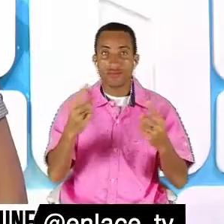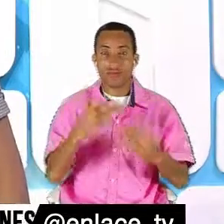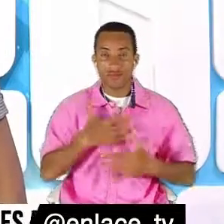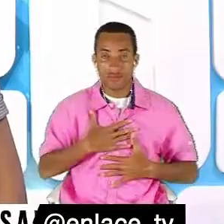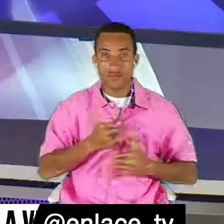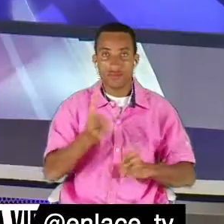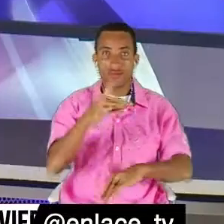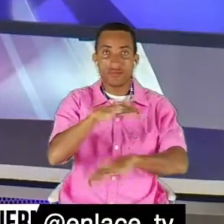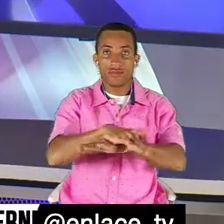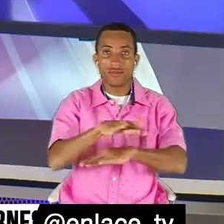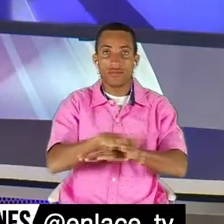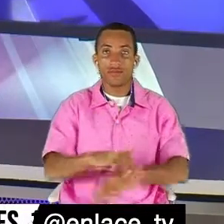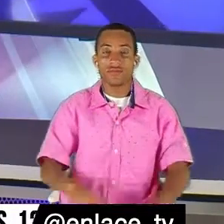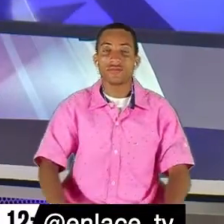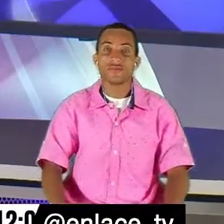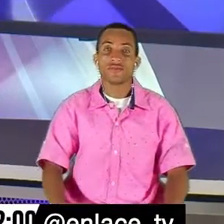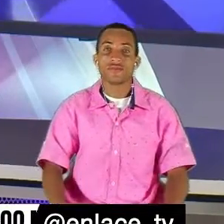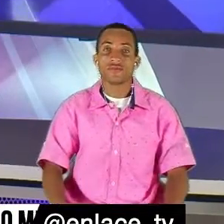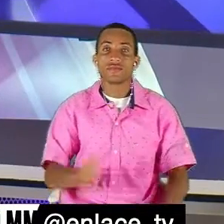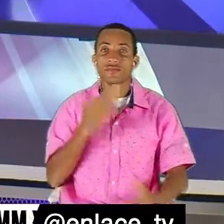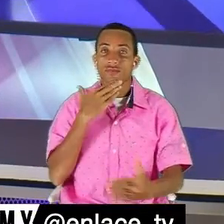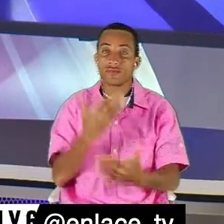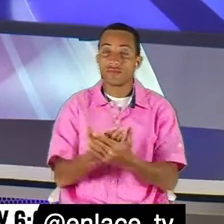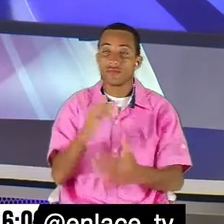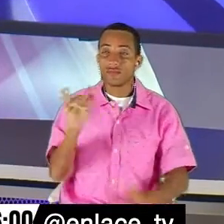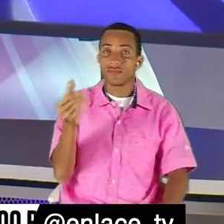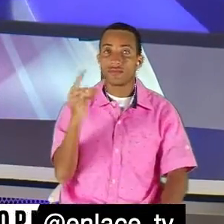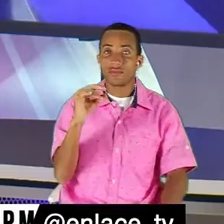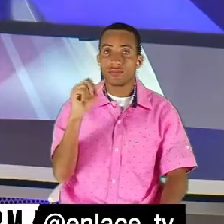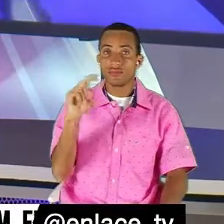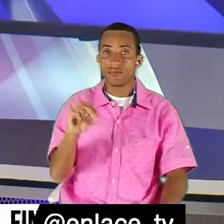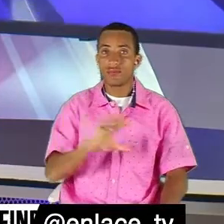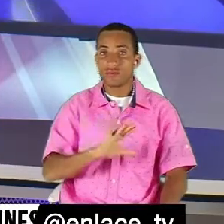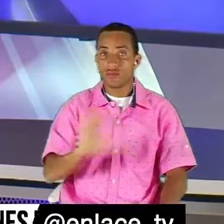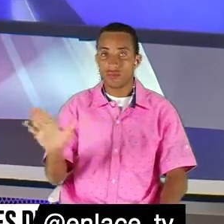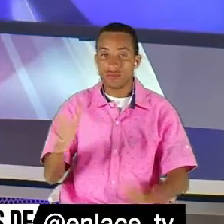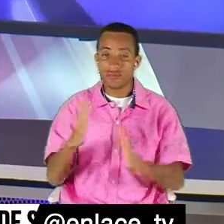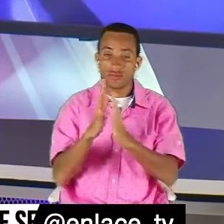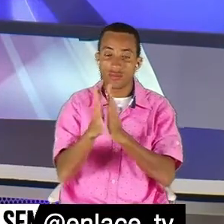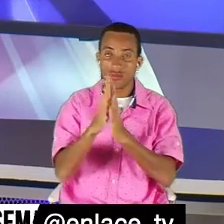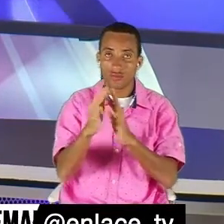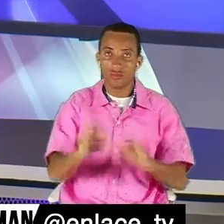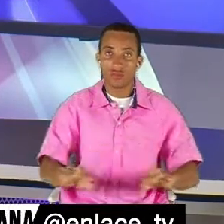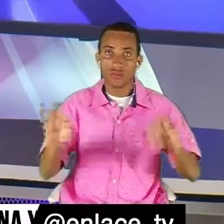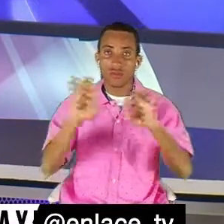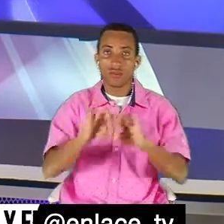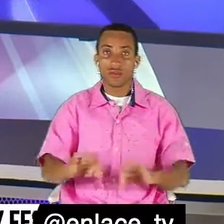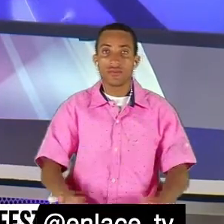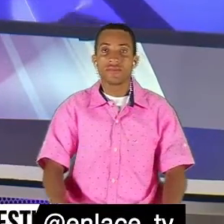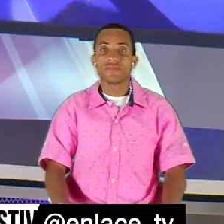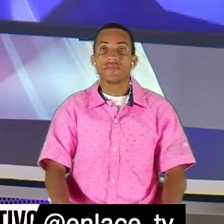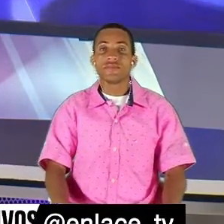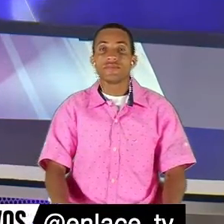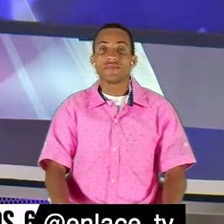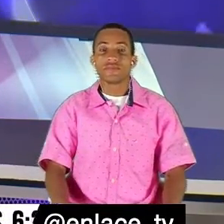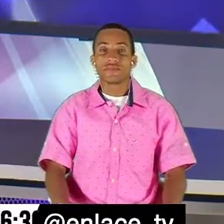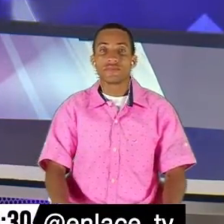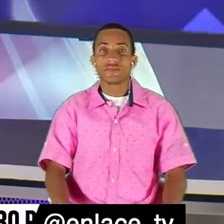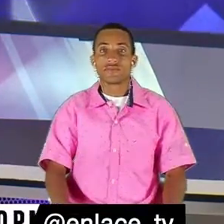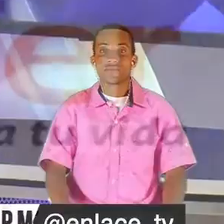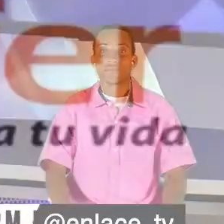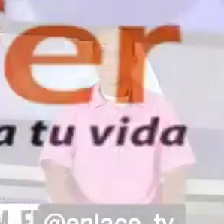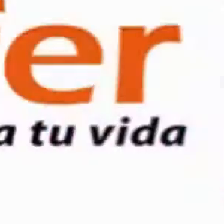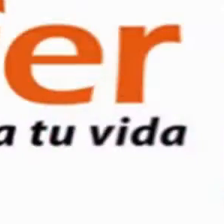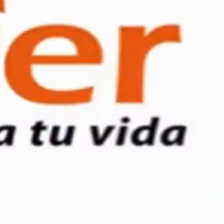tarde. Gracias, Juan David, y hasta aquí la información más importante de Barranca Bermeja y la región del Magdalena Medio. Antes de despedirnos,